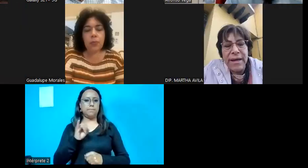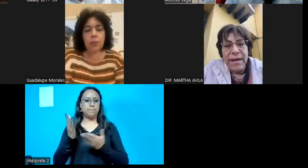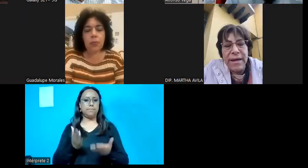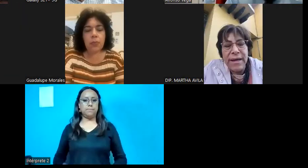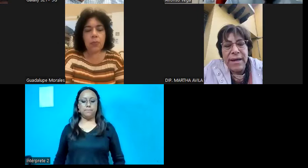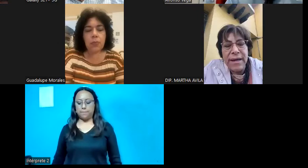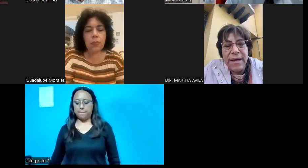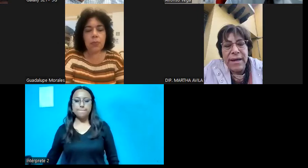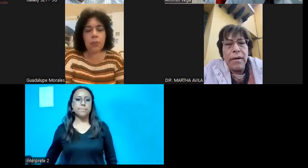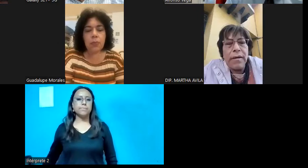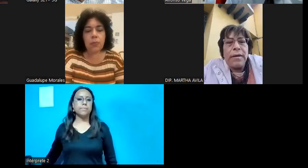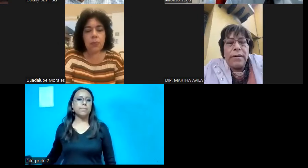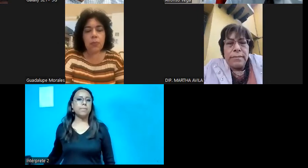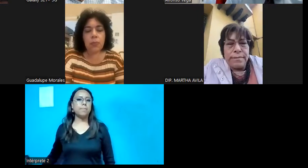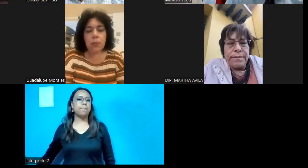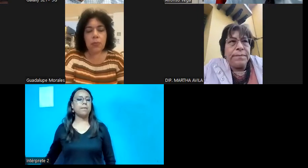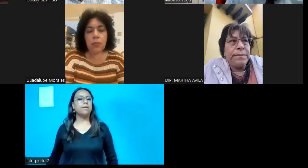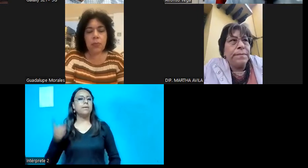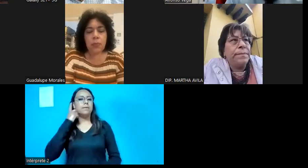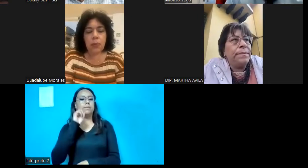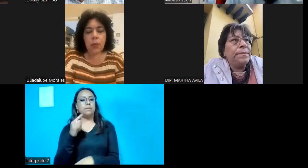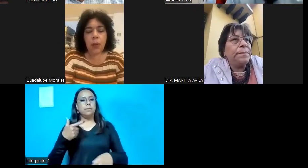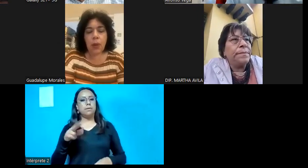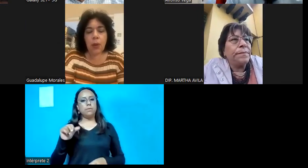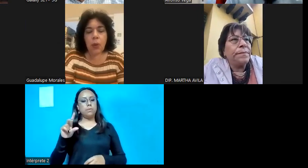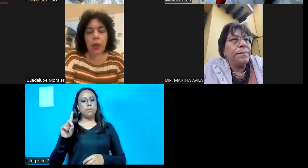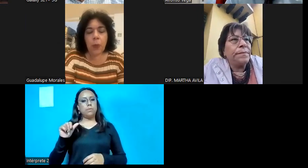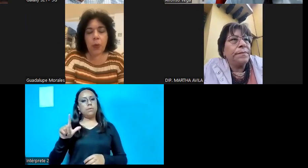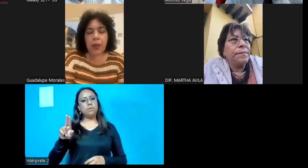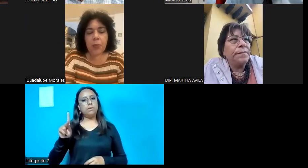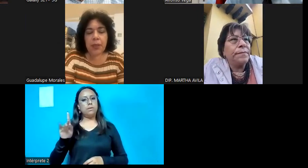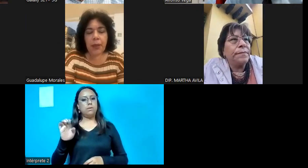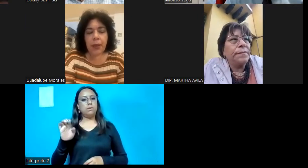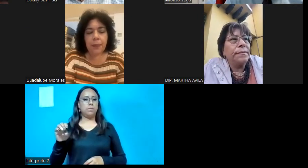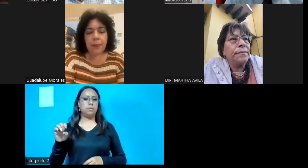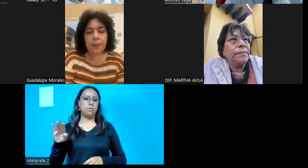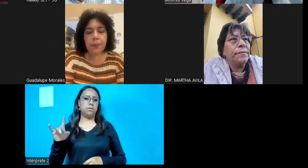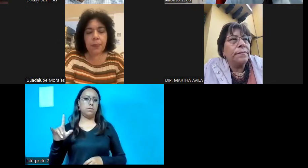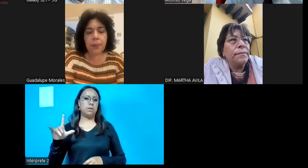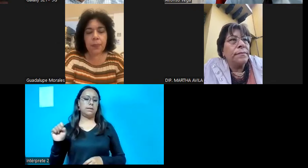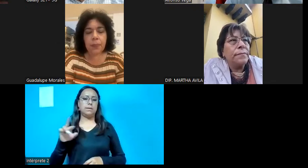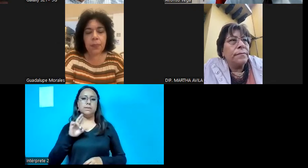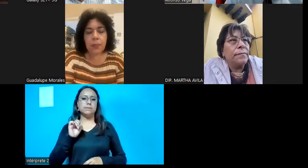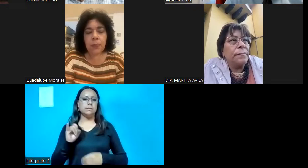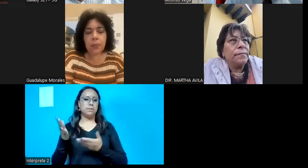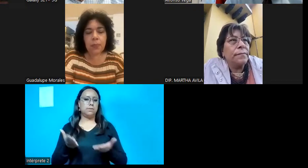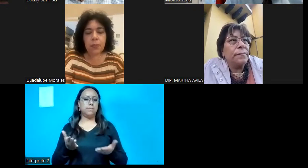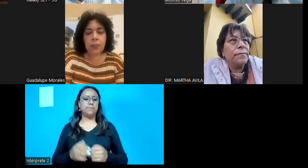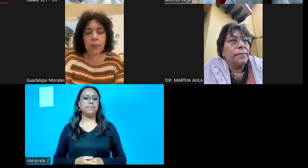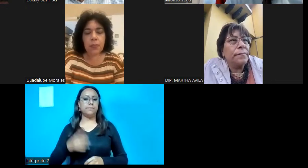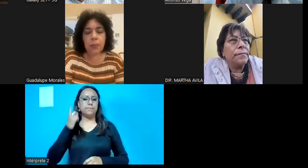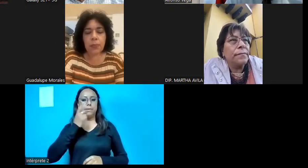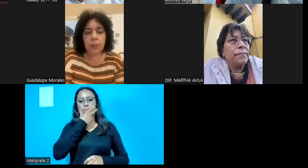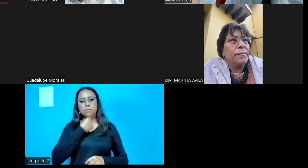Gracias, diputada. Diputada María Guadalupe Morales Rubio. Guadalupe Morales presente. Gracias, diputada. Diputado